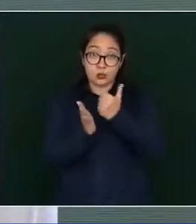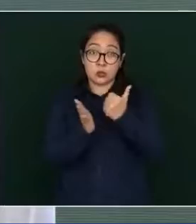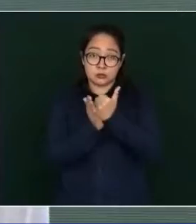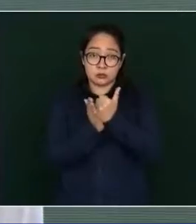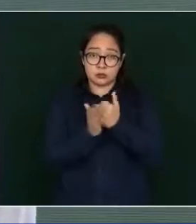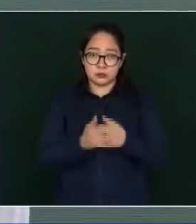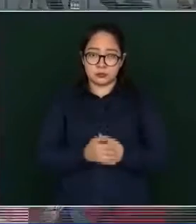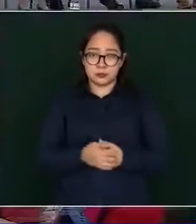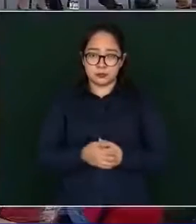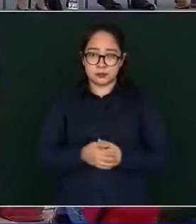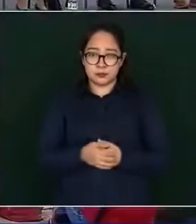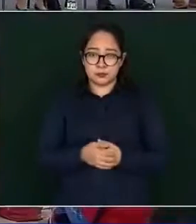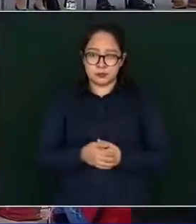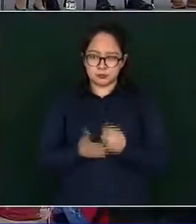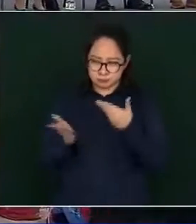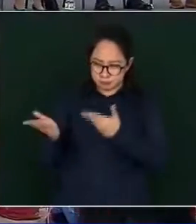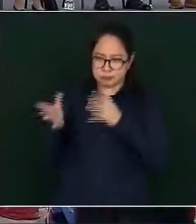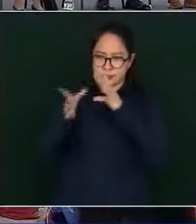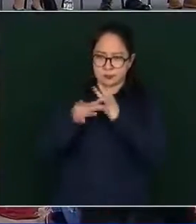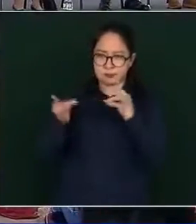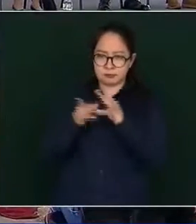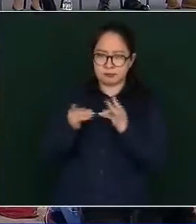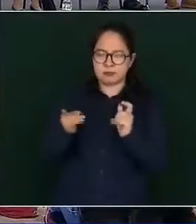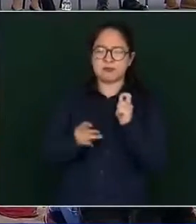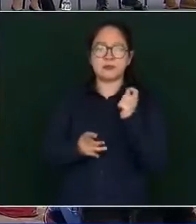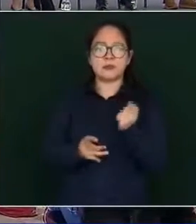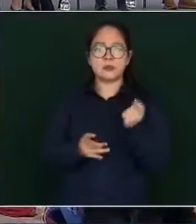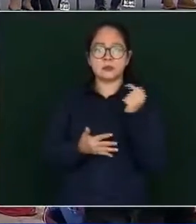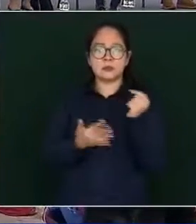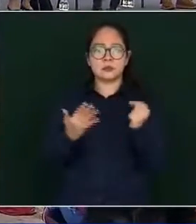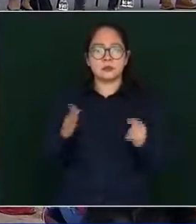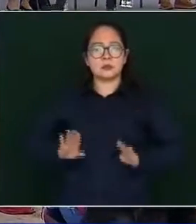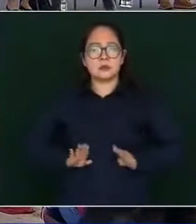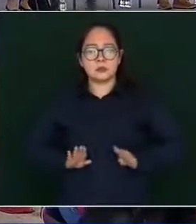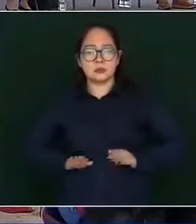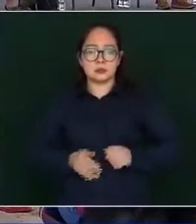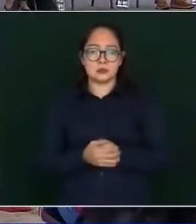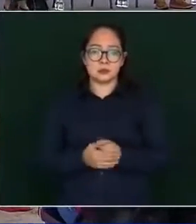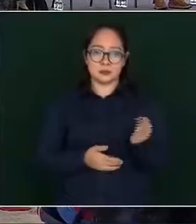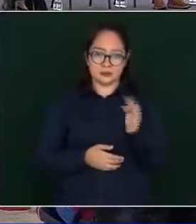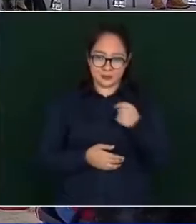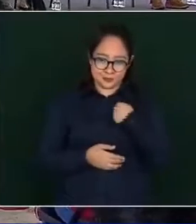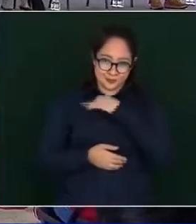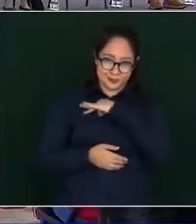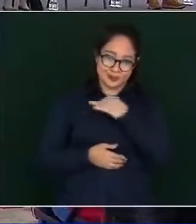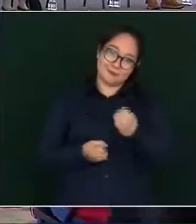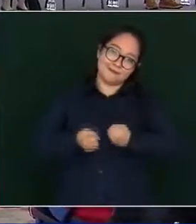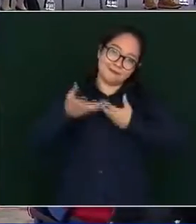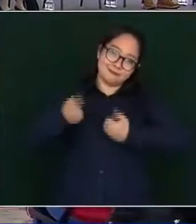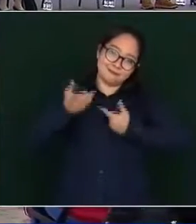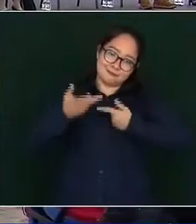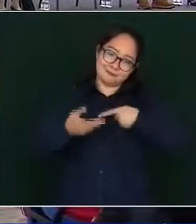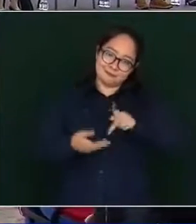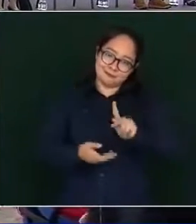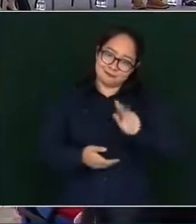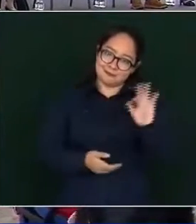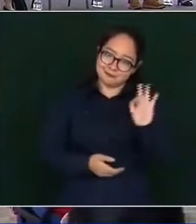¿Por qué no lo explica? ¿Qué tiene? Porque aunque ya puedo yo hablar, pero no me